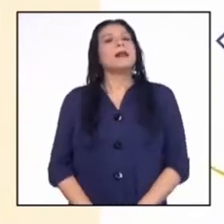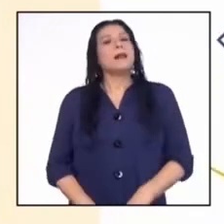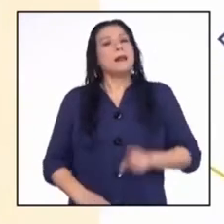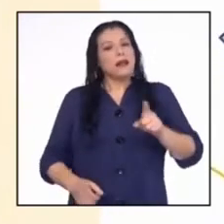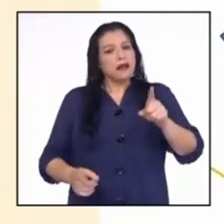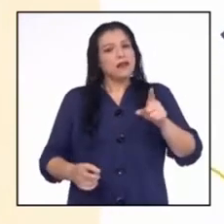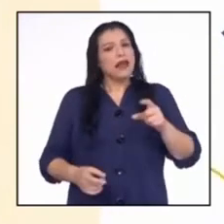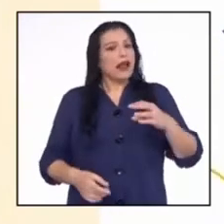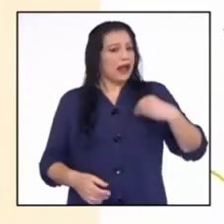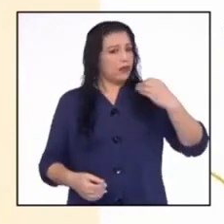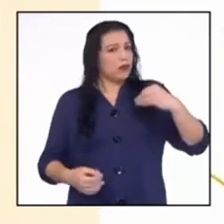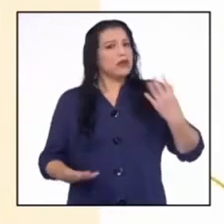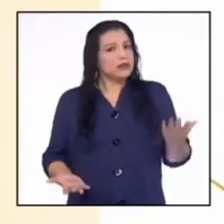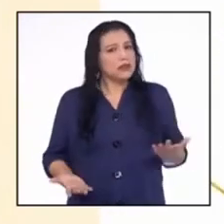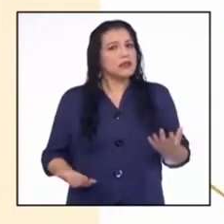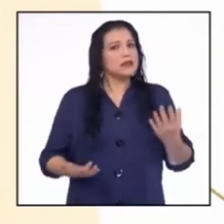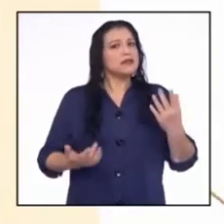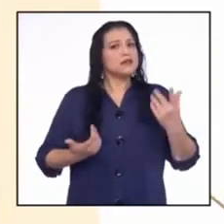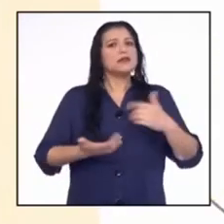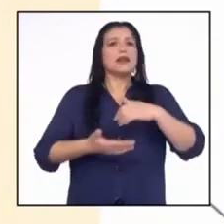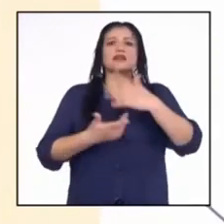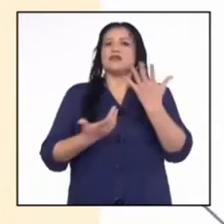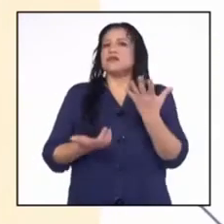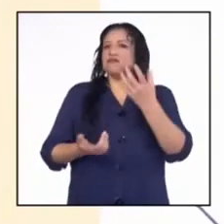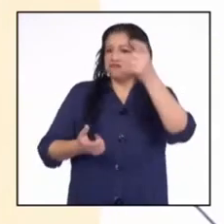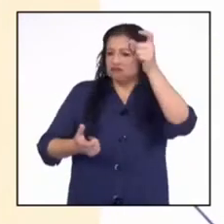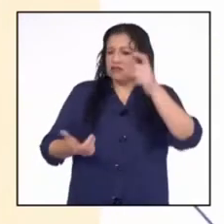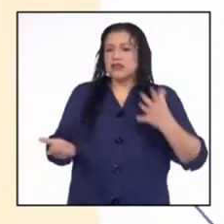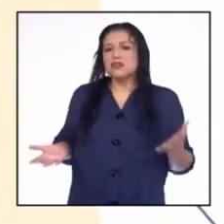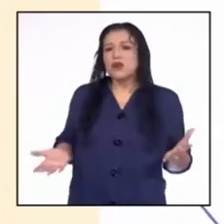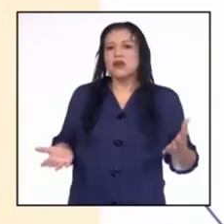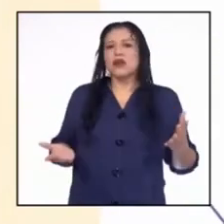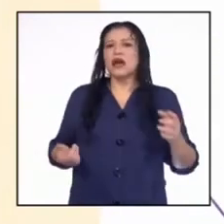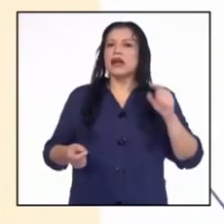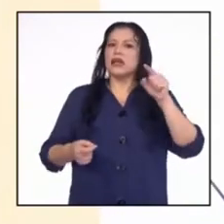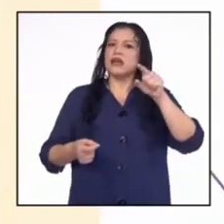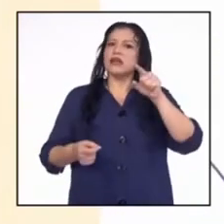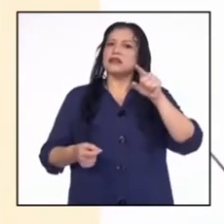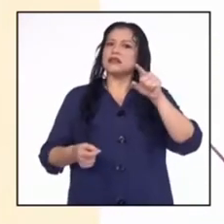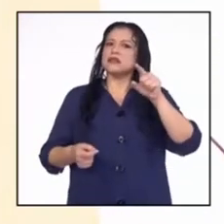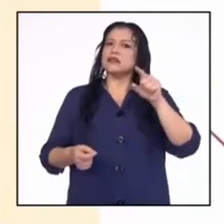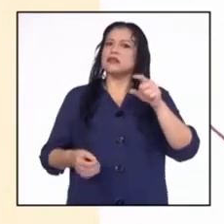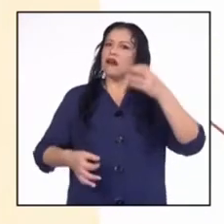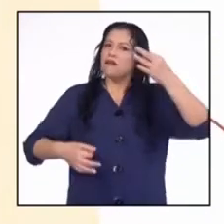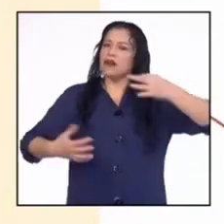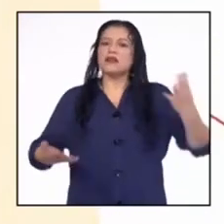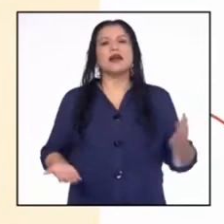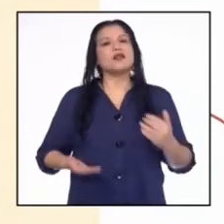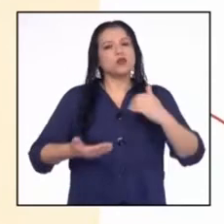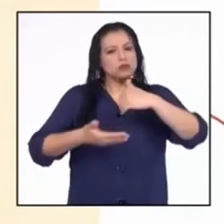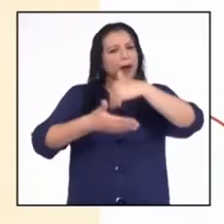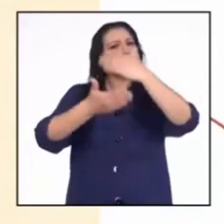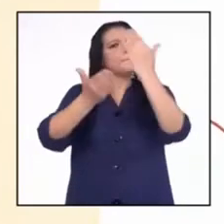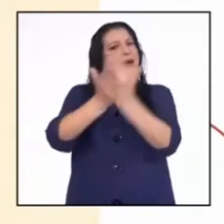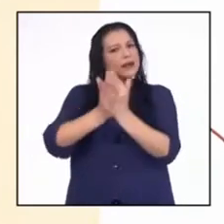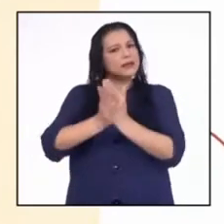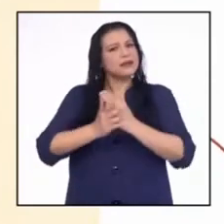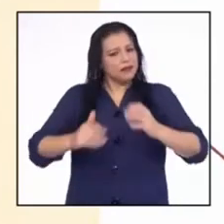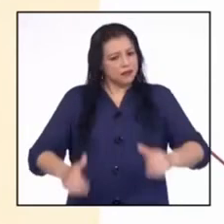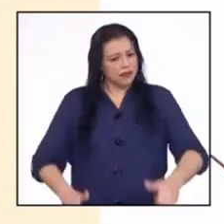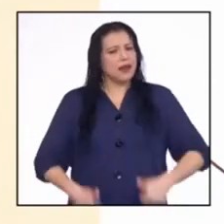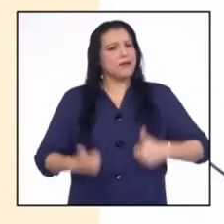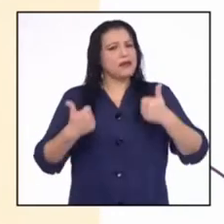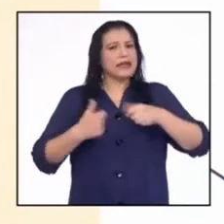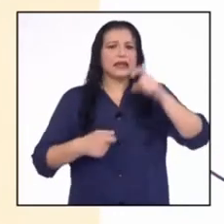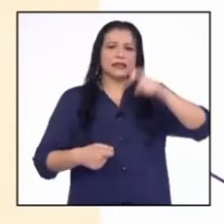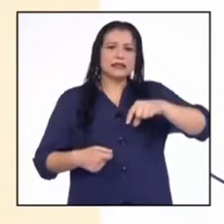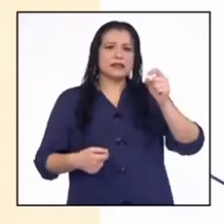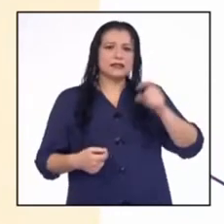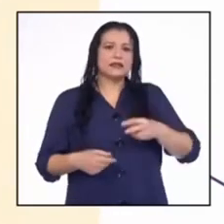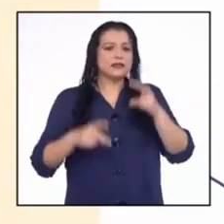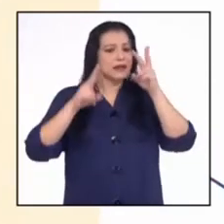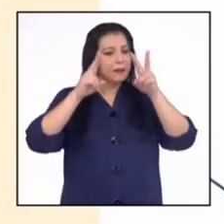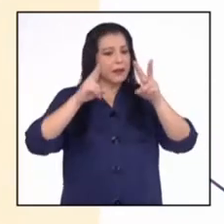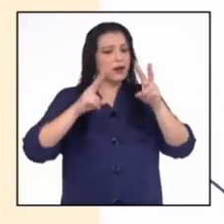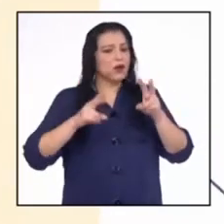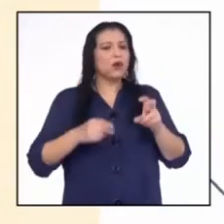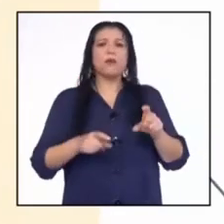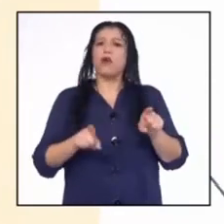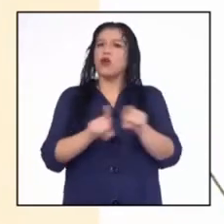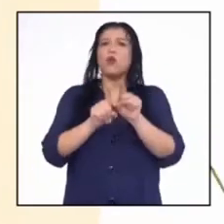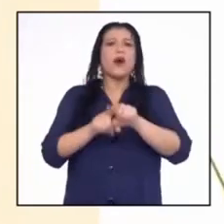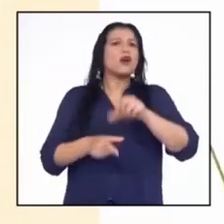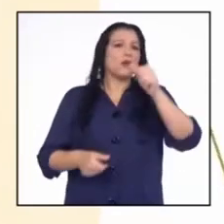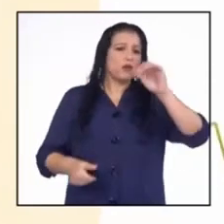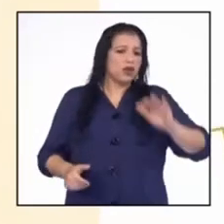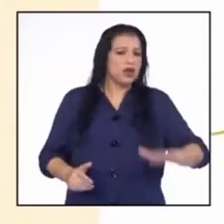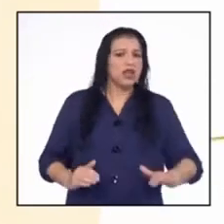Es finalmente un adolescente y es en sí una etapa de la vida que debe considerarse como cualquier